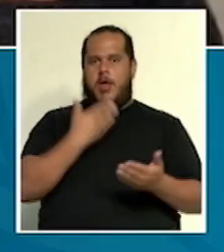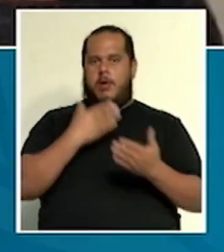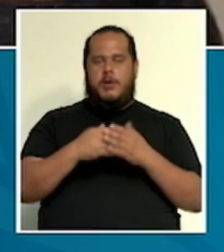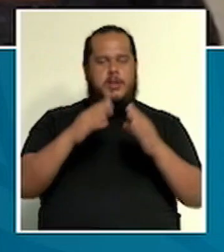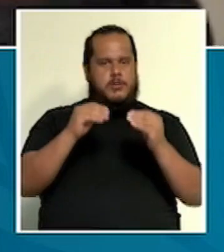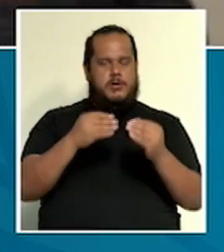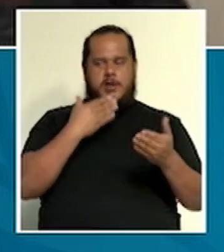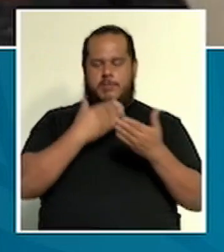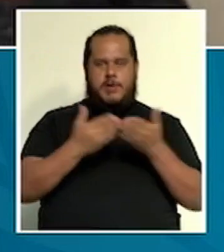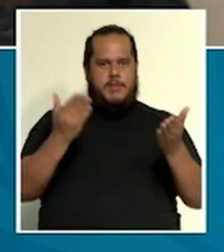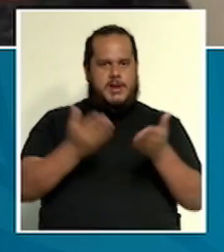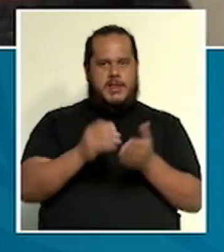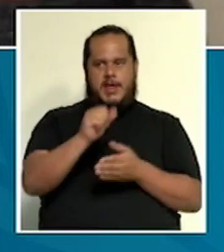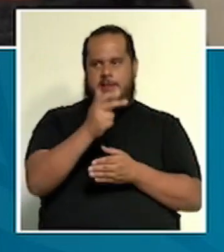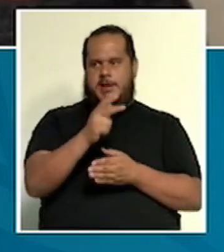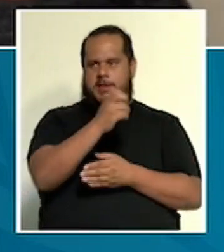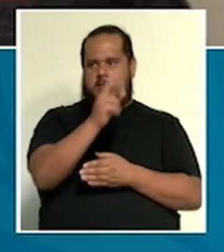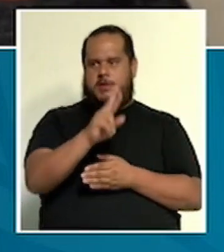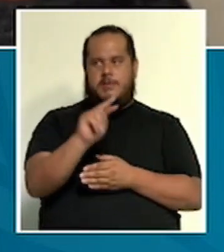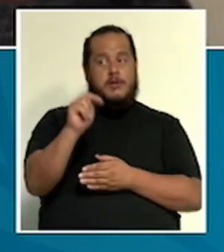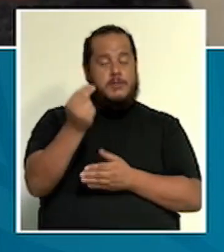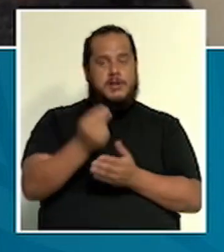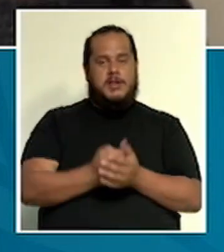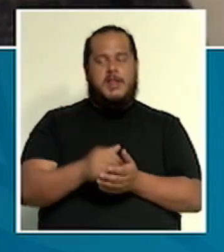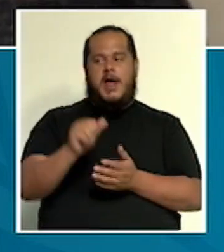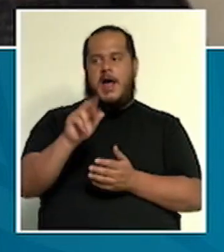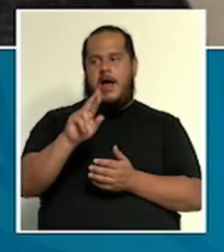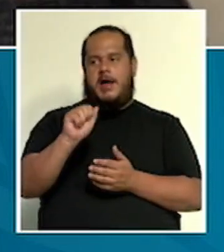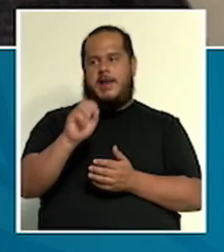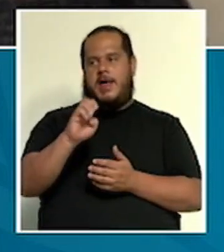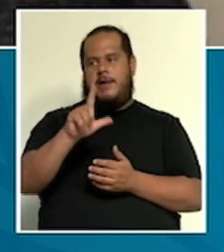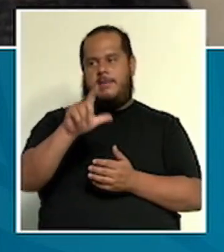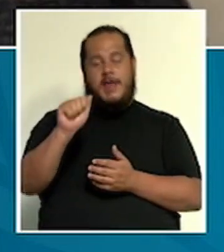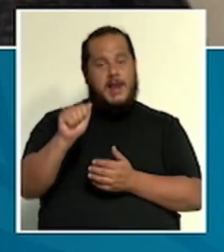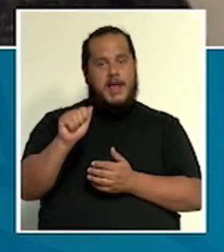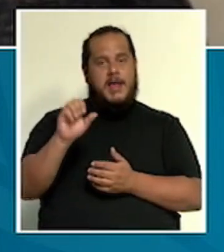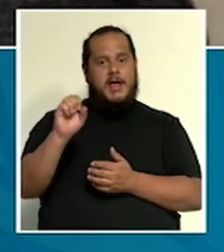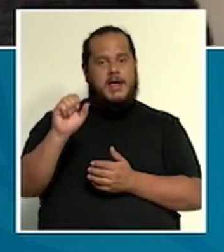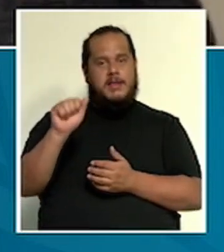noches, bienvenida a 13 Costa Rica Noticias, Arabella Salaverry.